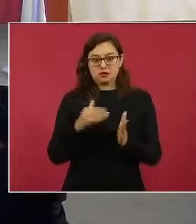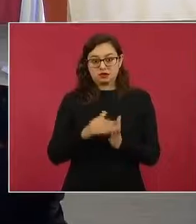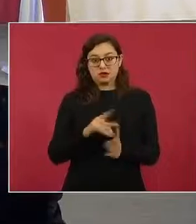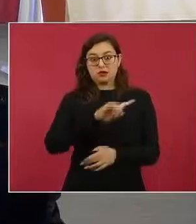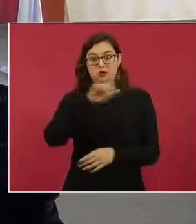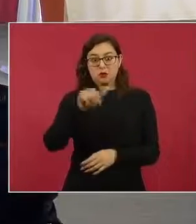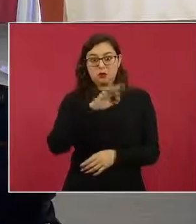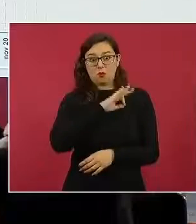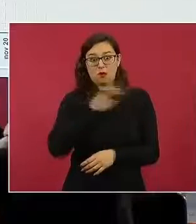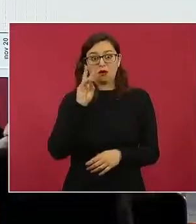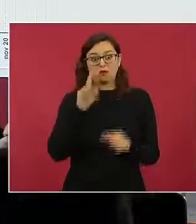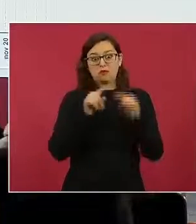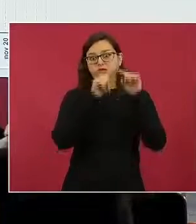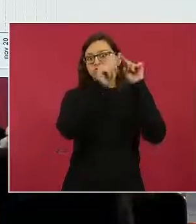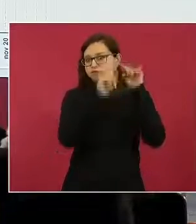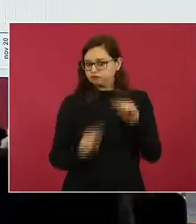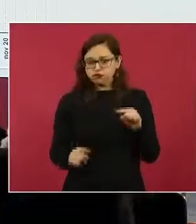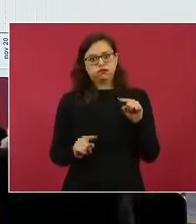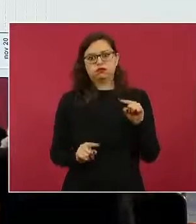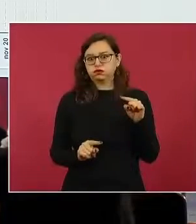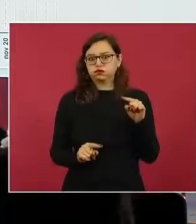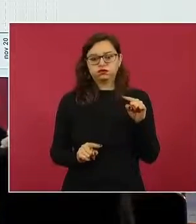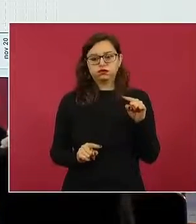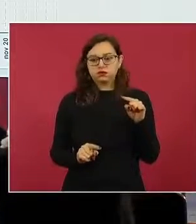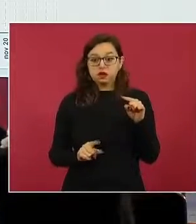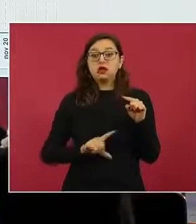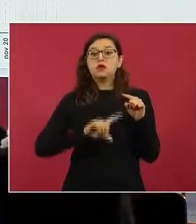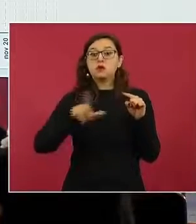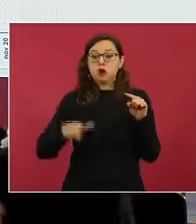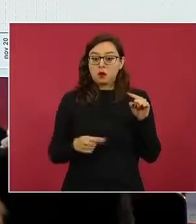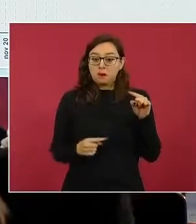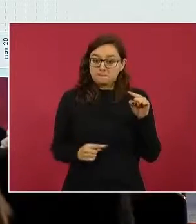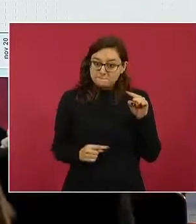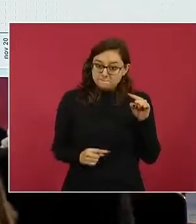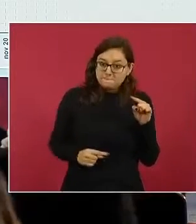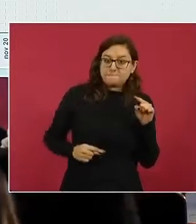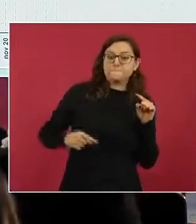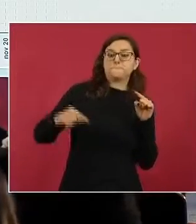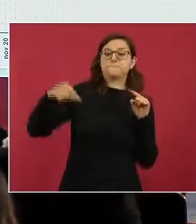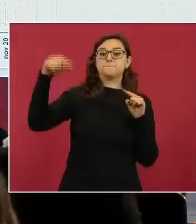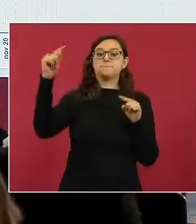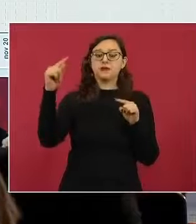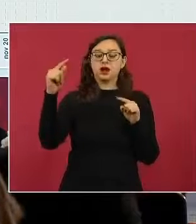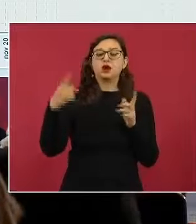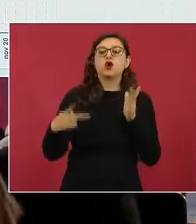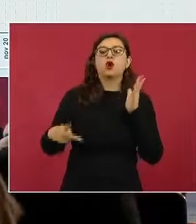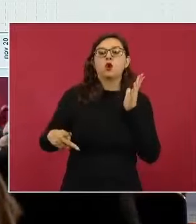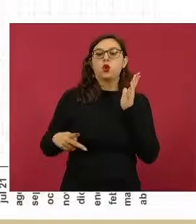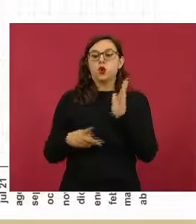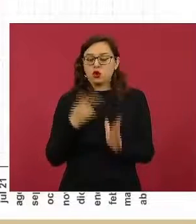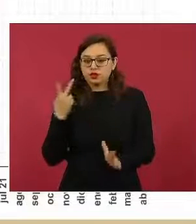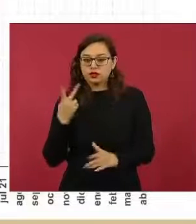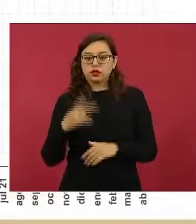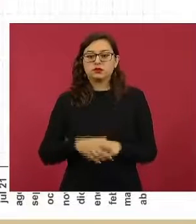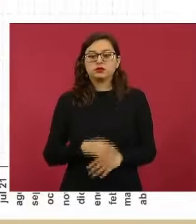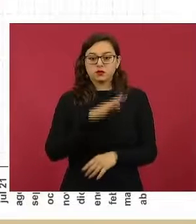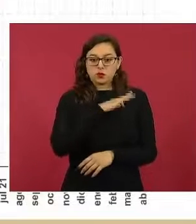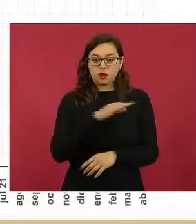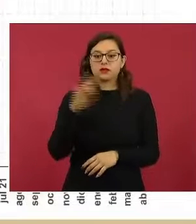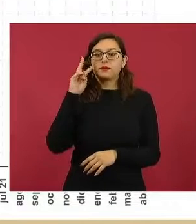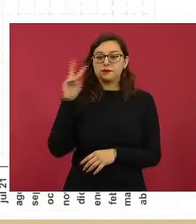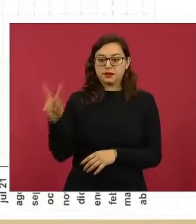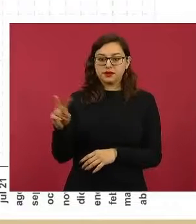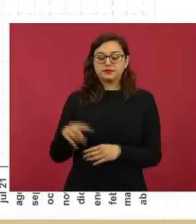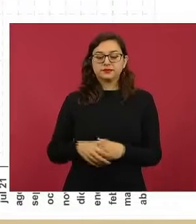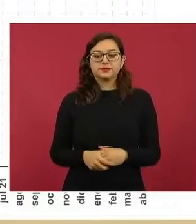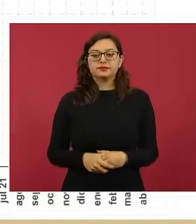y posteriormente la tendencia de recuperación. Salvo 2 caídas que tuvimos en diciembre, tanto del